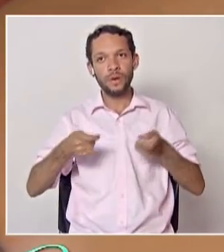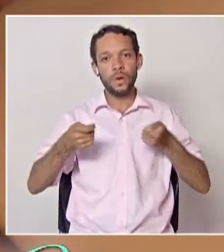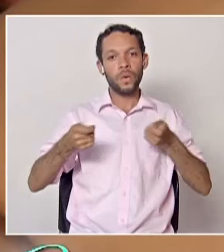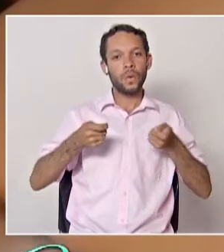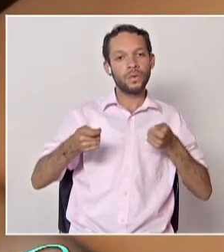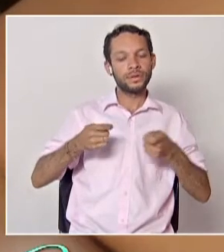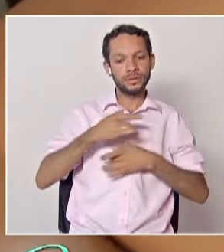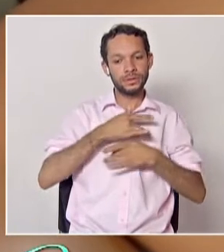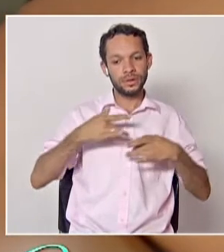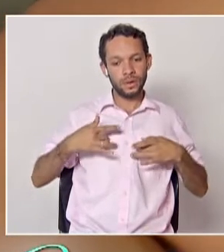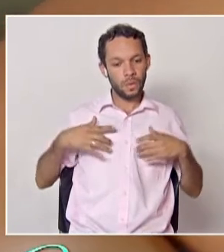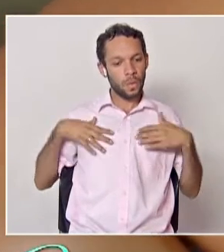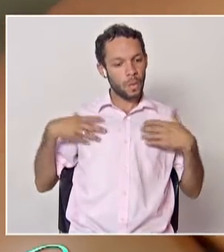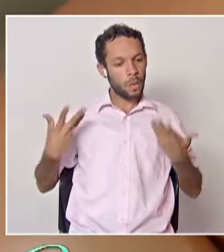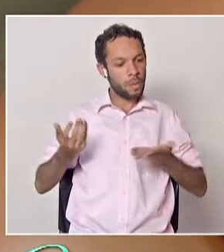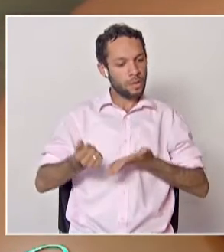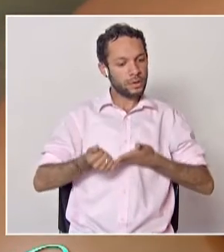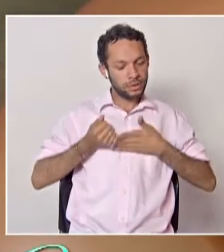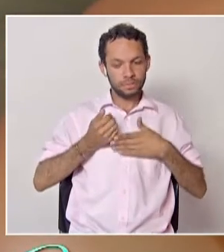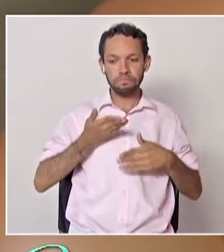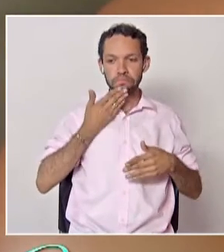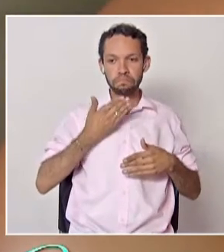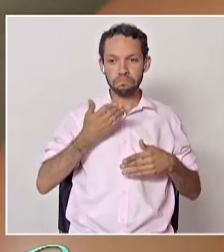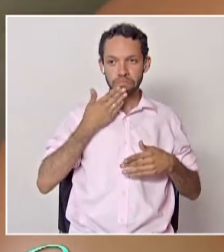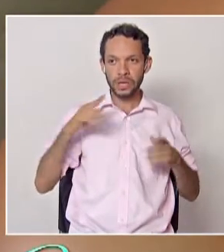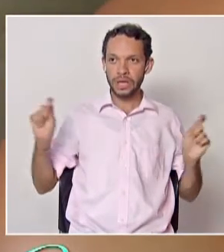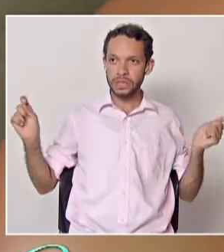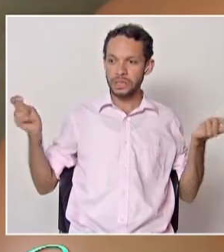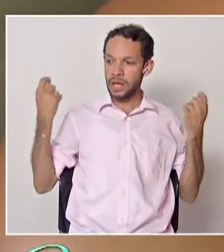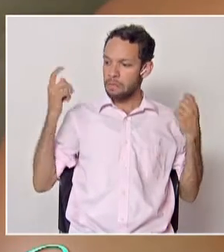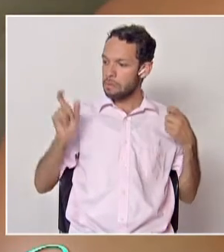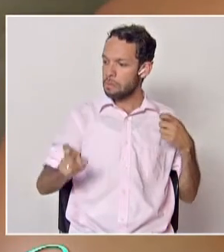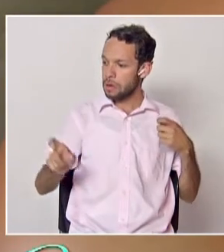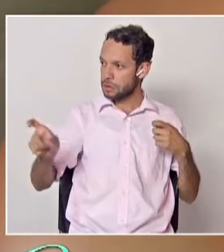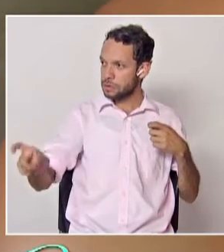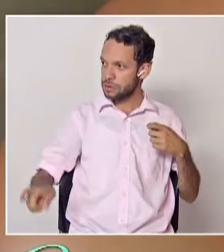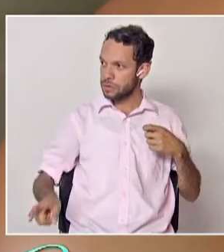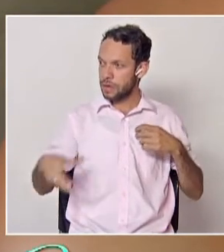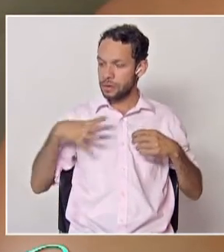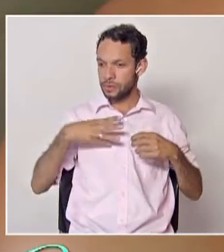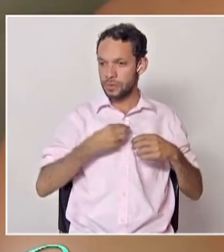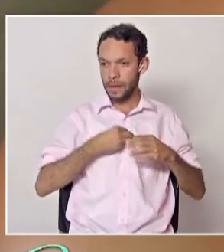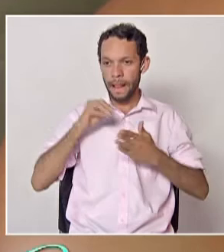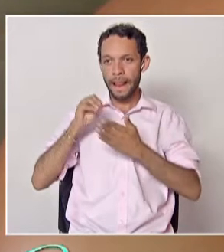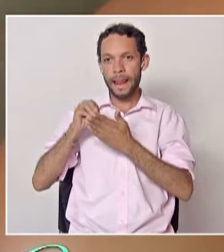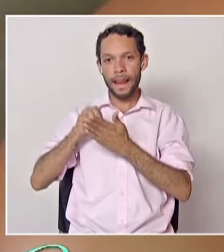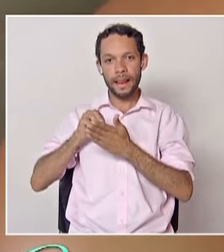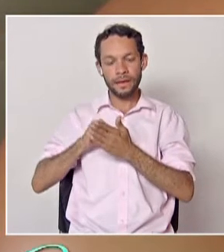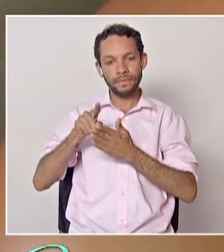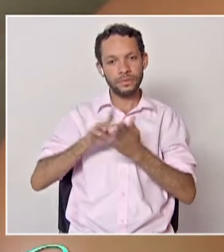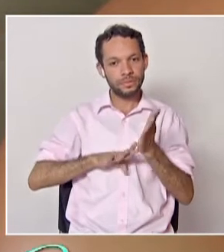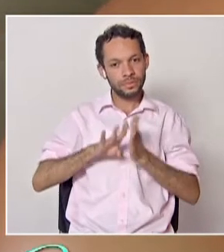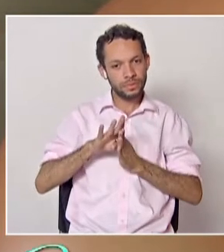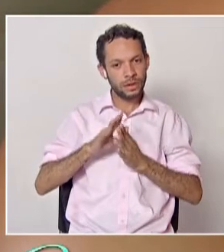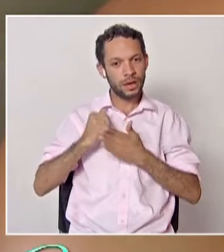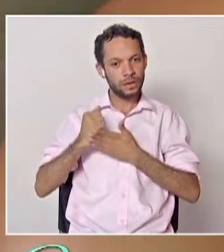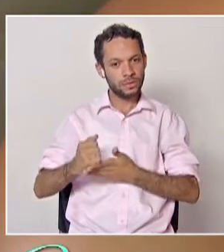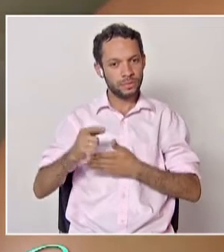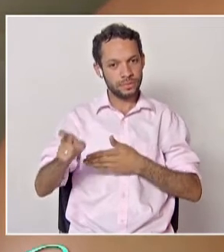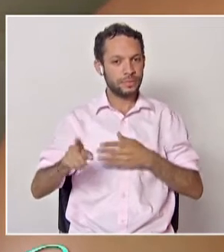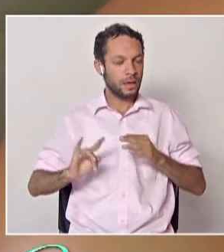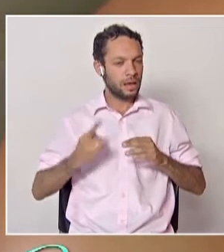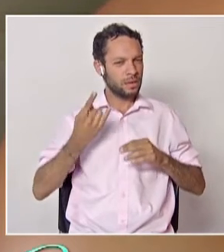terapias? Infortunadamente, en nuestras facultades de medicina no nos enseñaron, por cuestiones de tiempo me